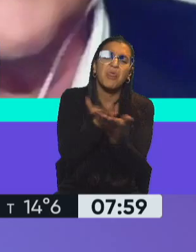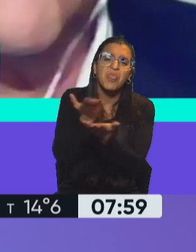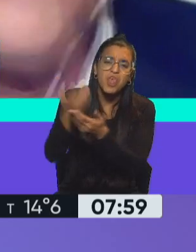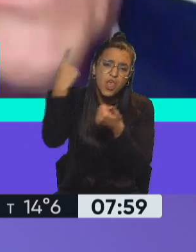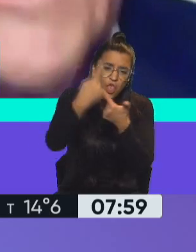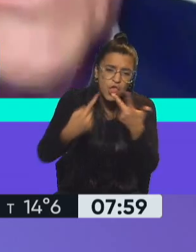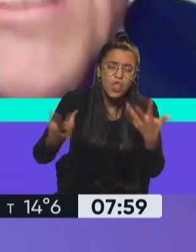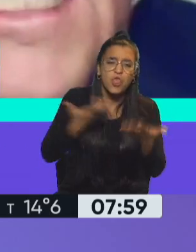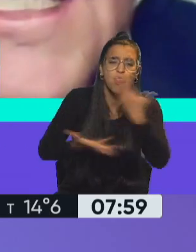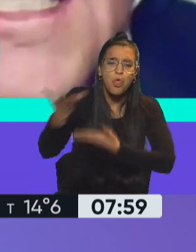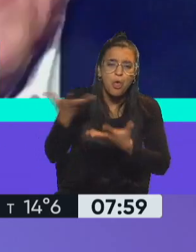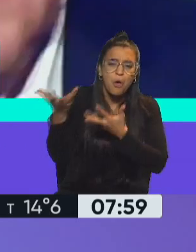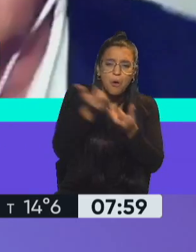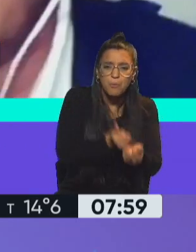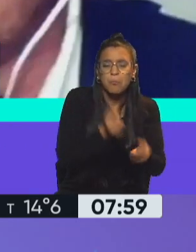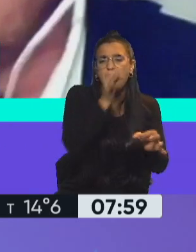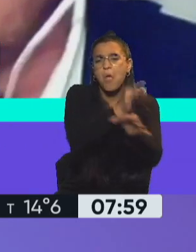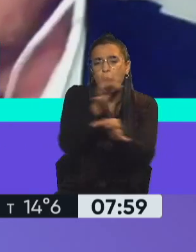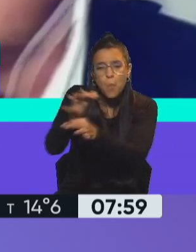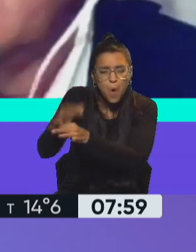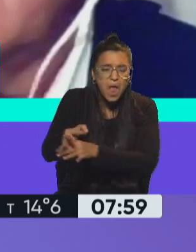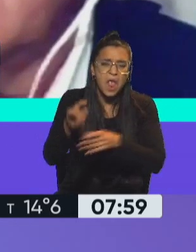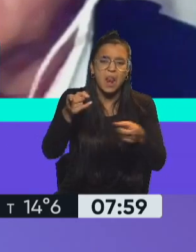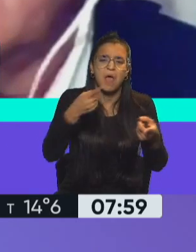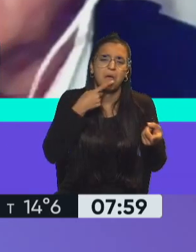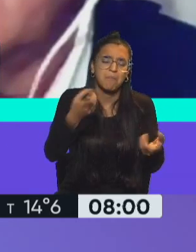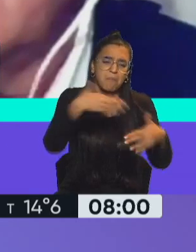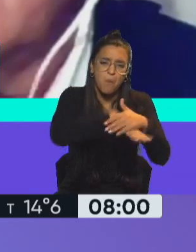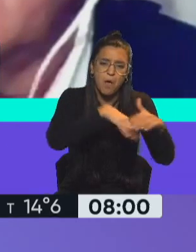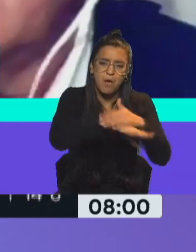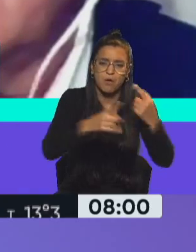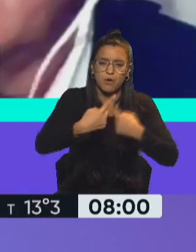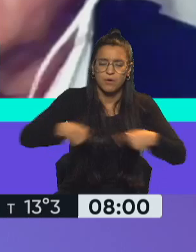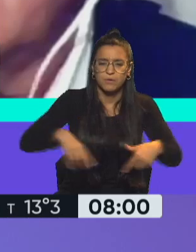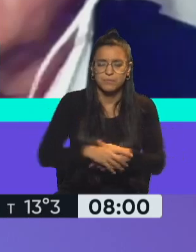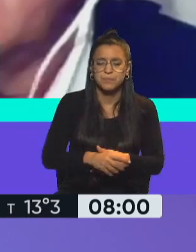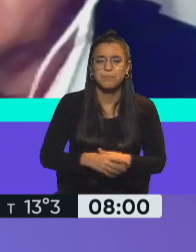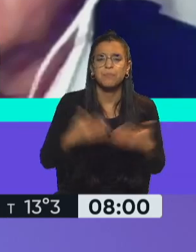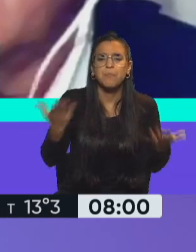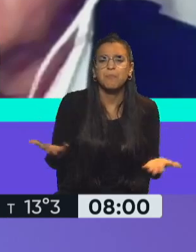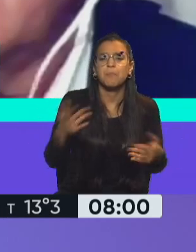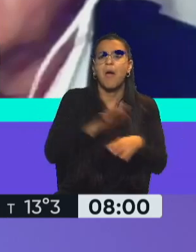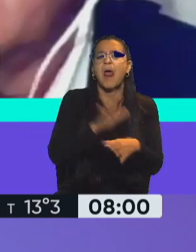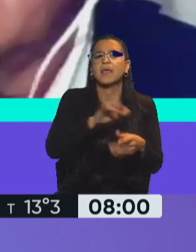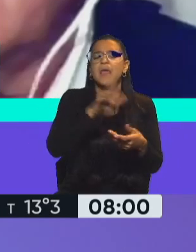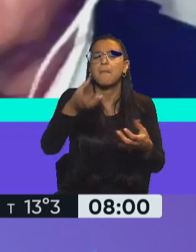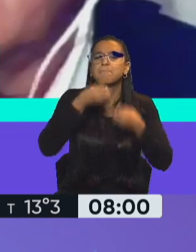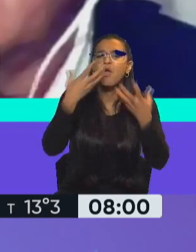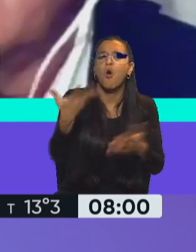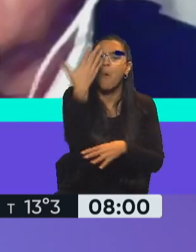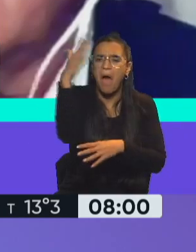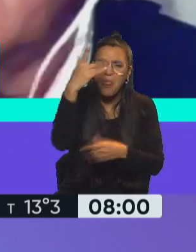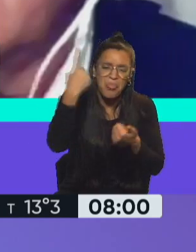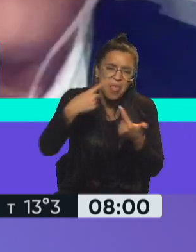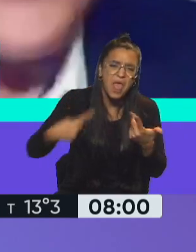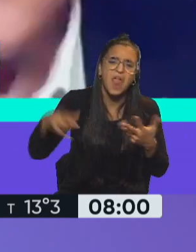de cooperación, de escuelas, para que ponemos una bandera, de personal